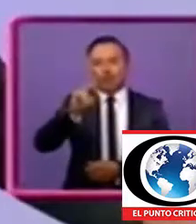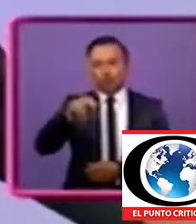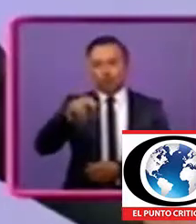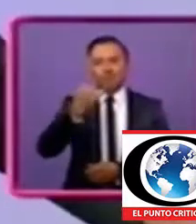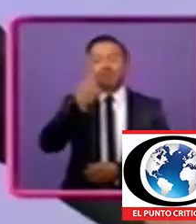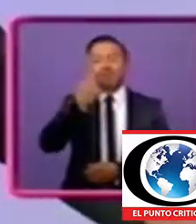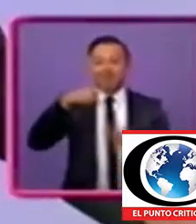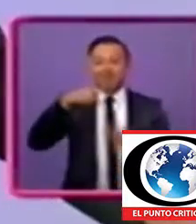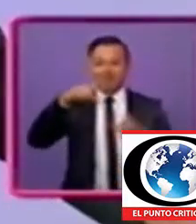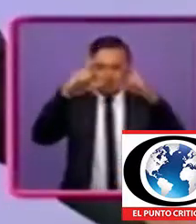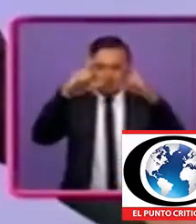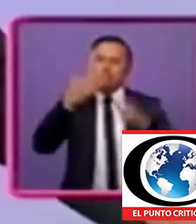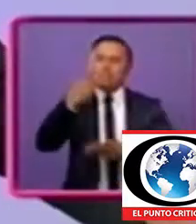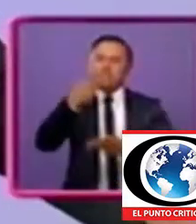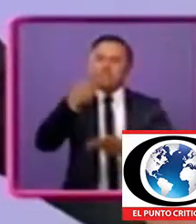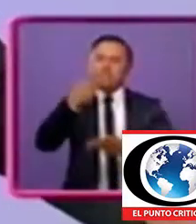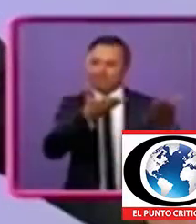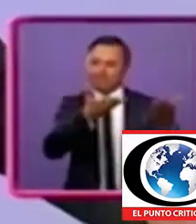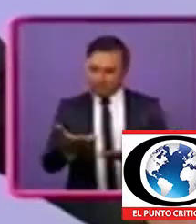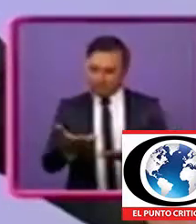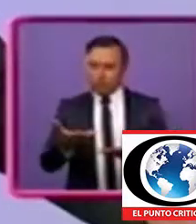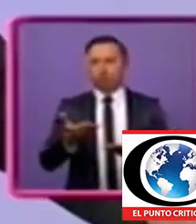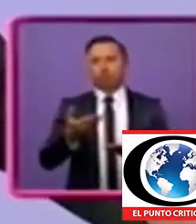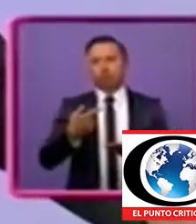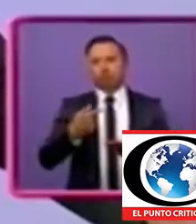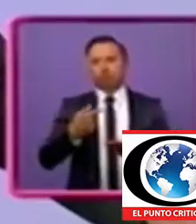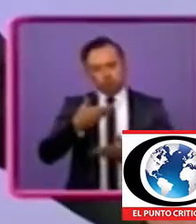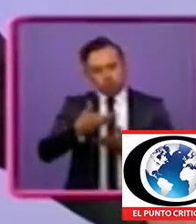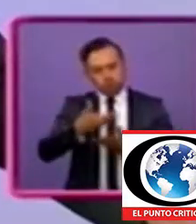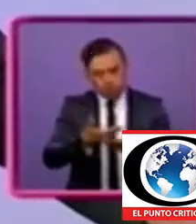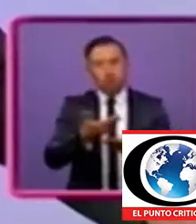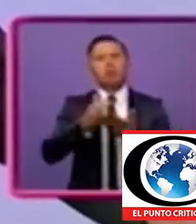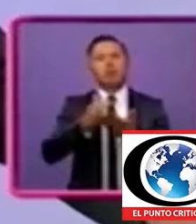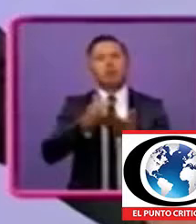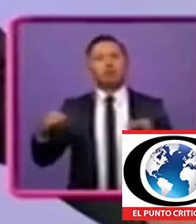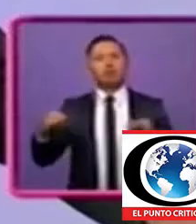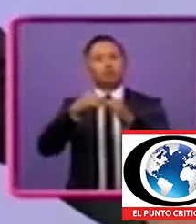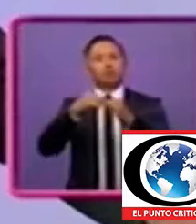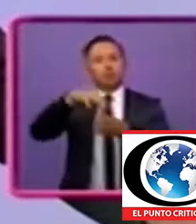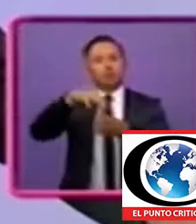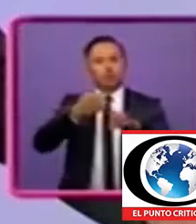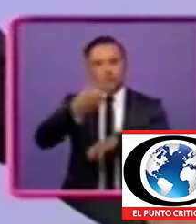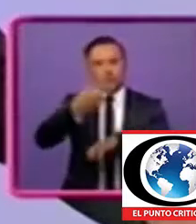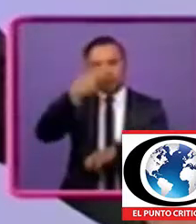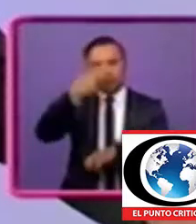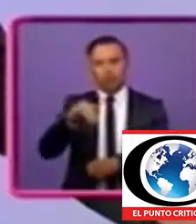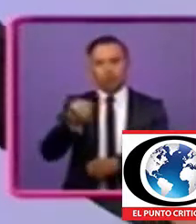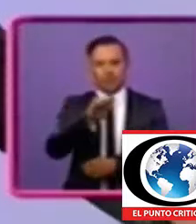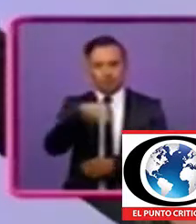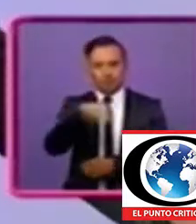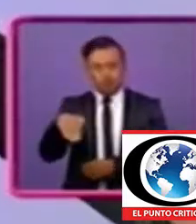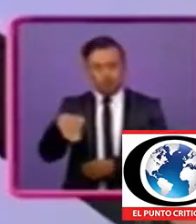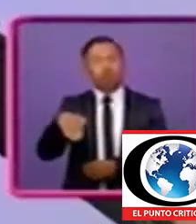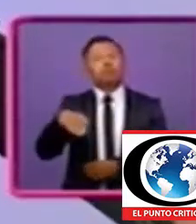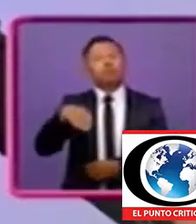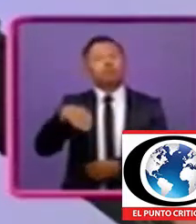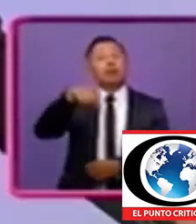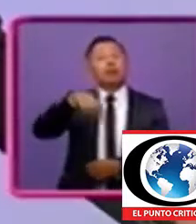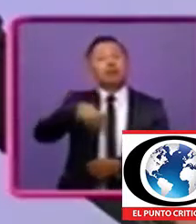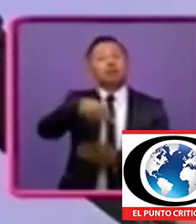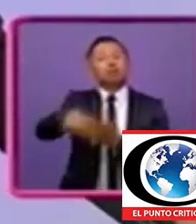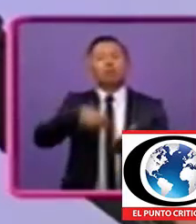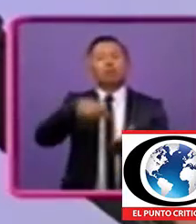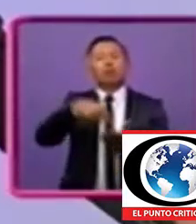políticos a Isidro Pastor, que es candidato independiente, y que regresa a la contienda por el Estado de